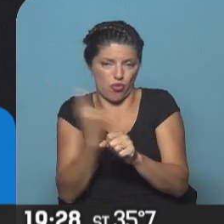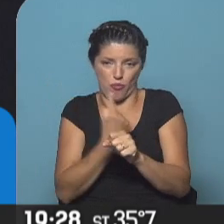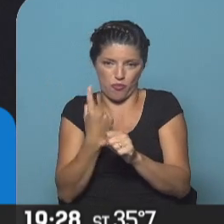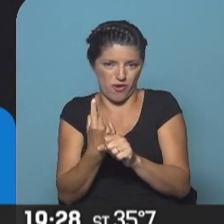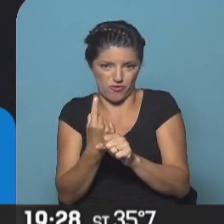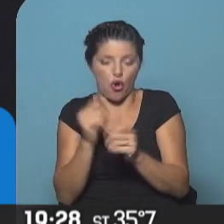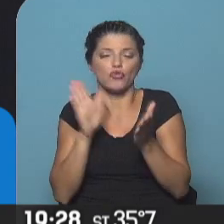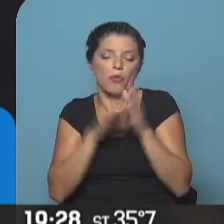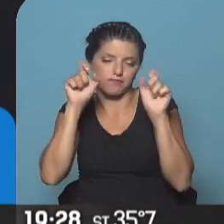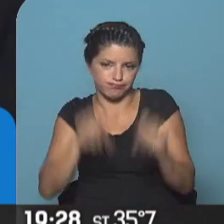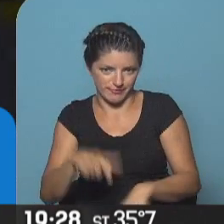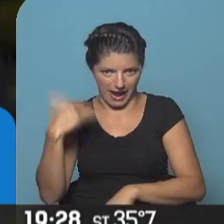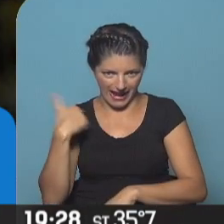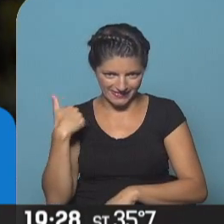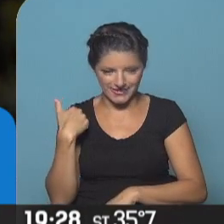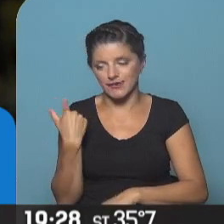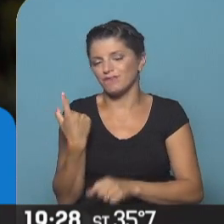Yo prefiero